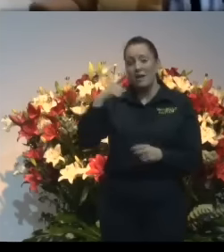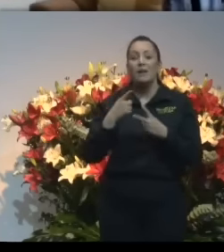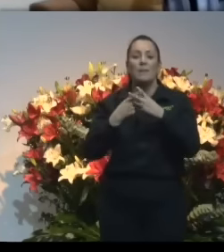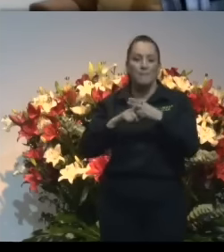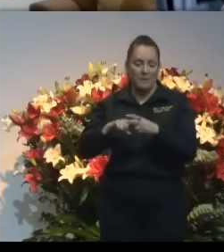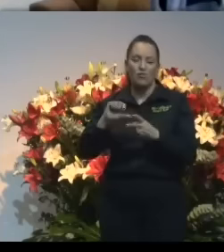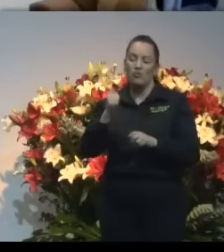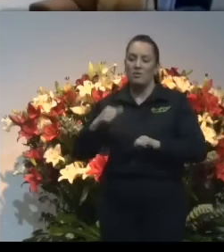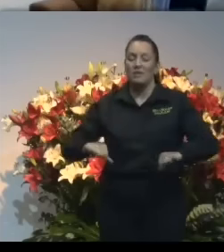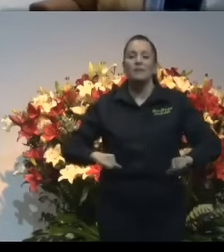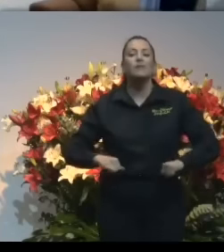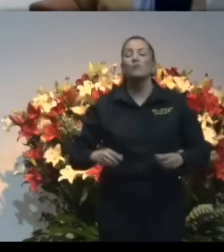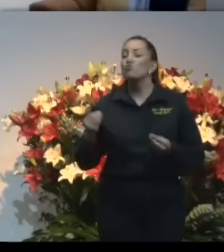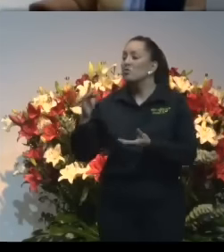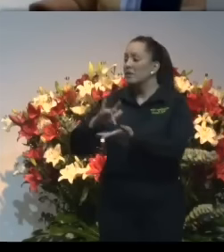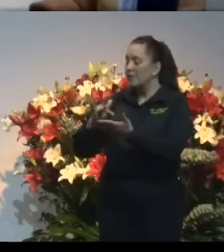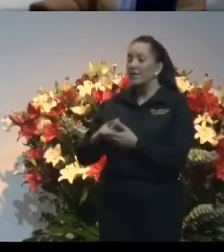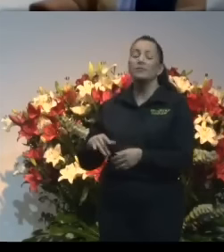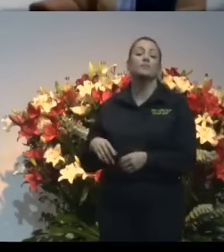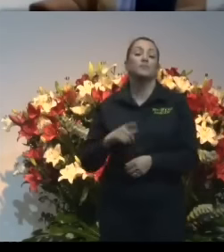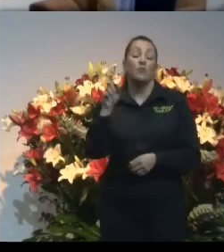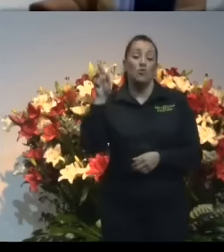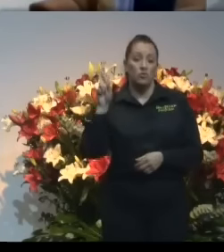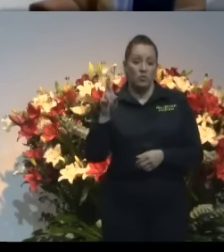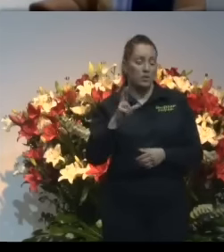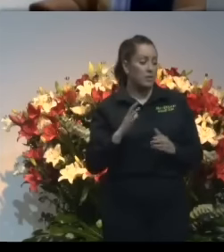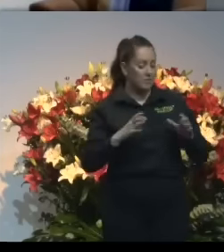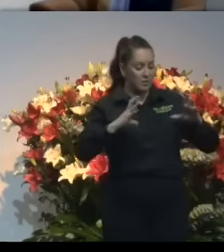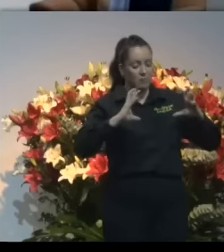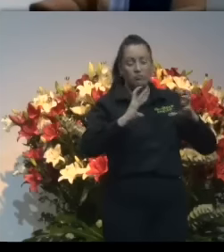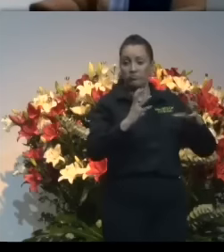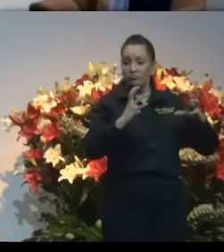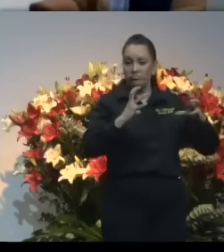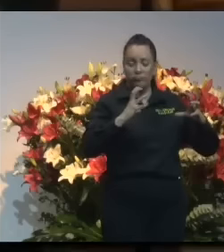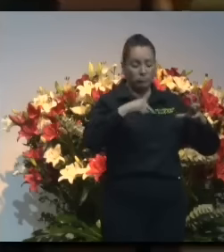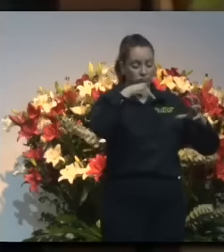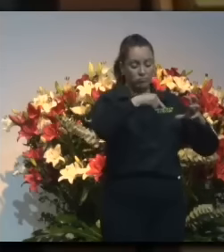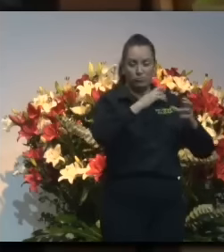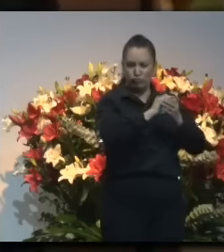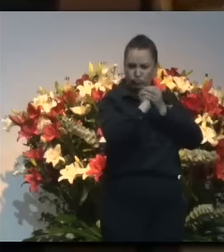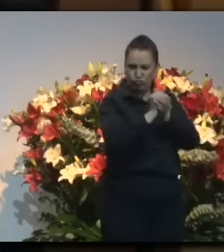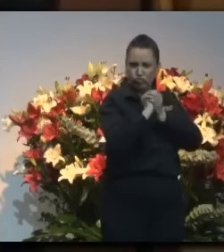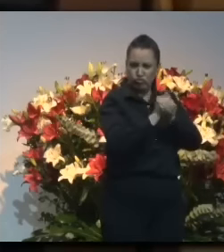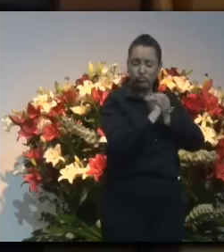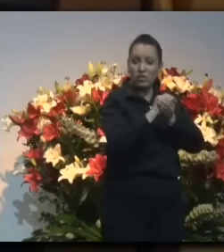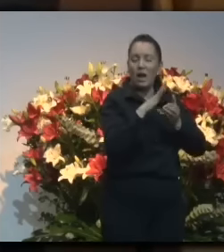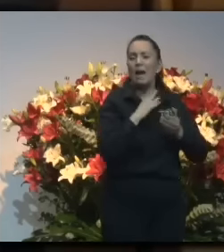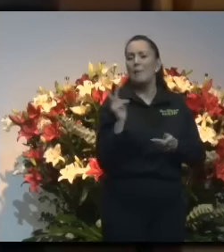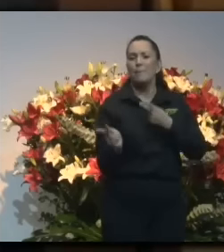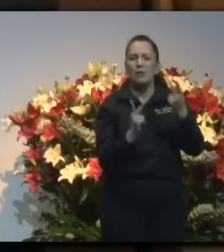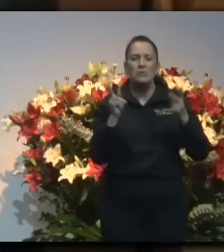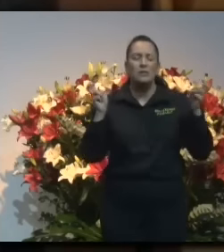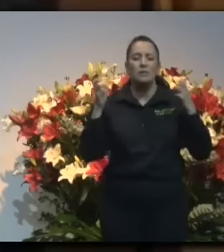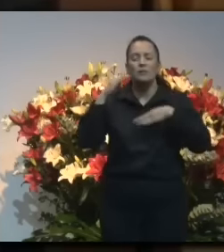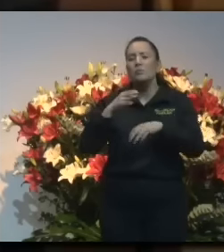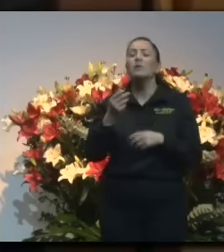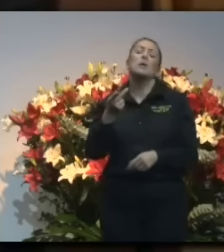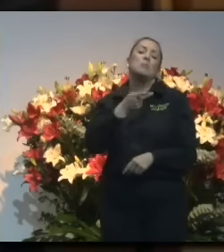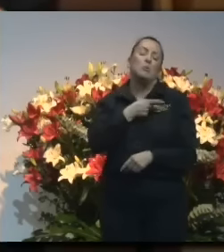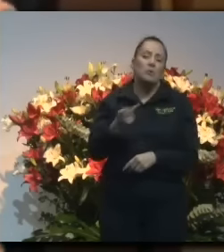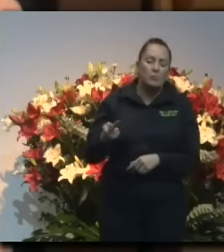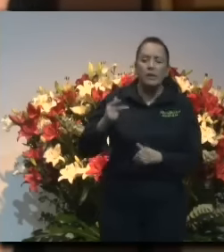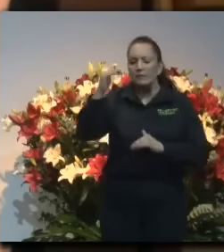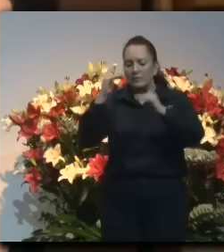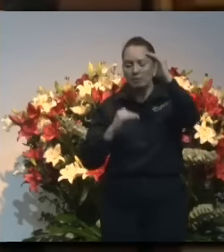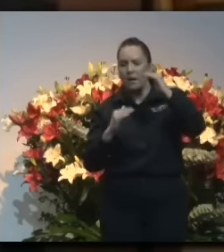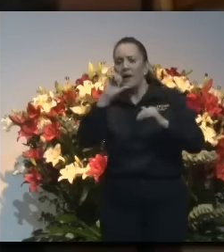gracias, Isabel. Xochitl, en la tómbola que tenemos a un lado están preguntas hechas por nuestra comunidad sobre asuntos como pobreza, desigualdad,